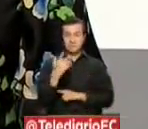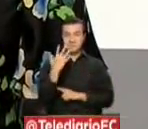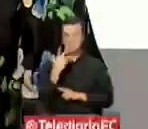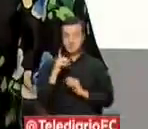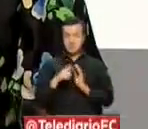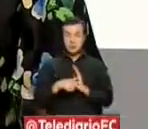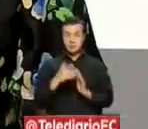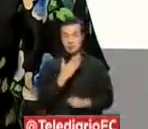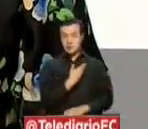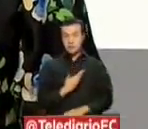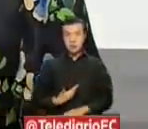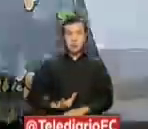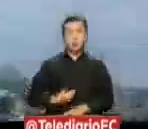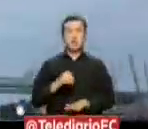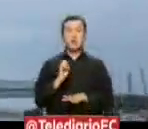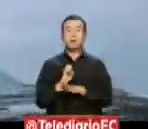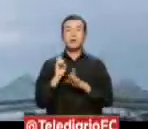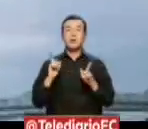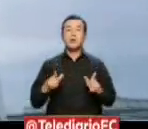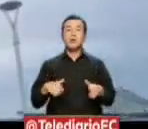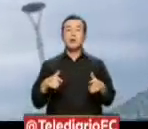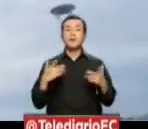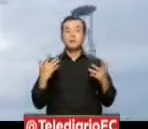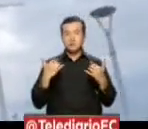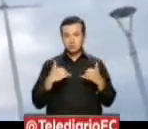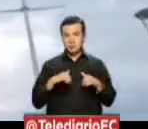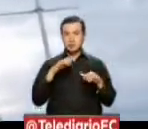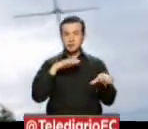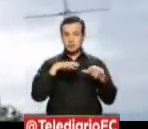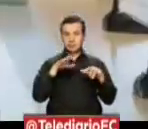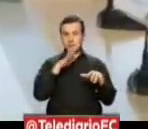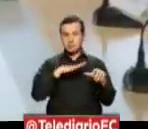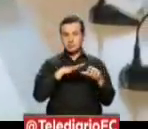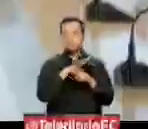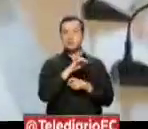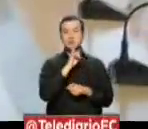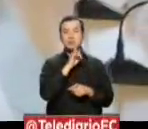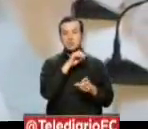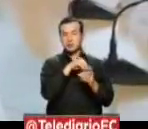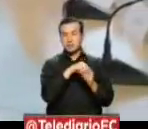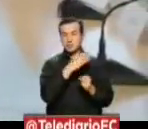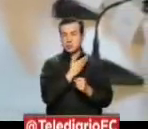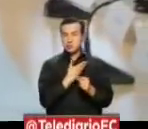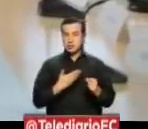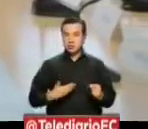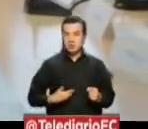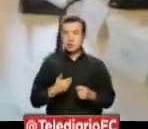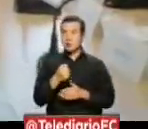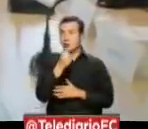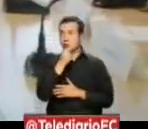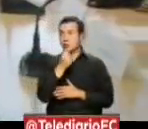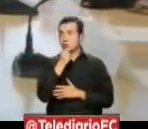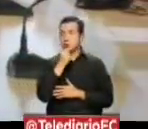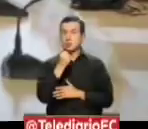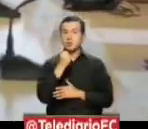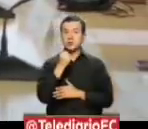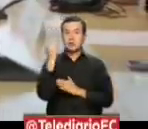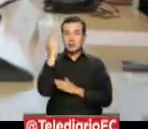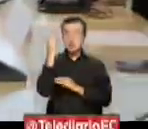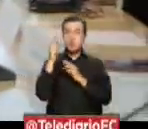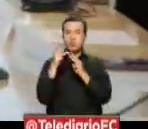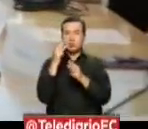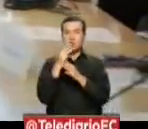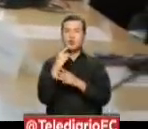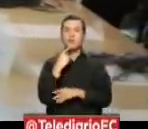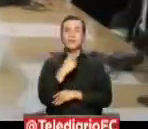6:15 y el presidente de la República, Lenín Moreno, continúa sus actividades en Estados Unidos. El mandatario concedió una entrevista a Telemundo donde detalló